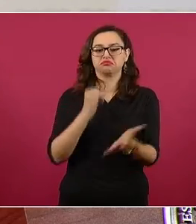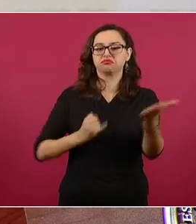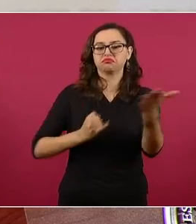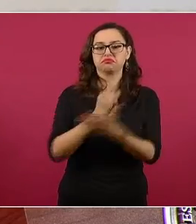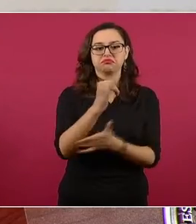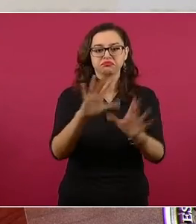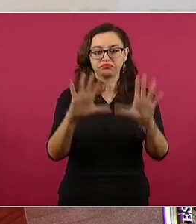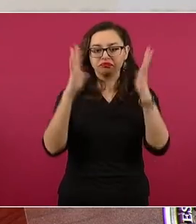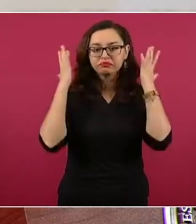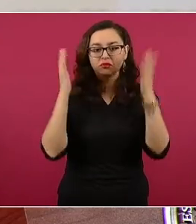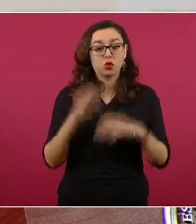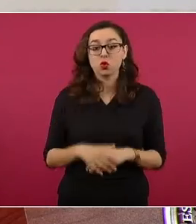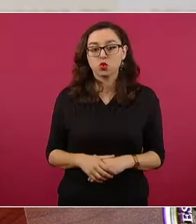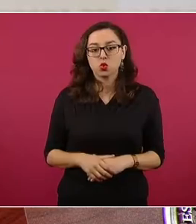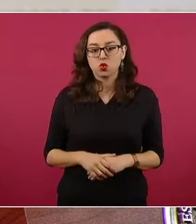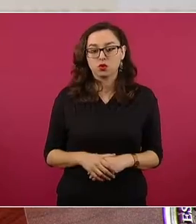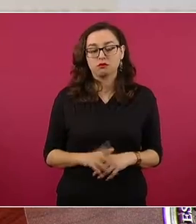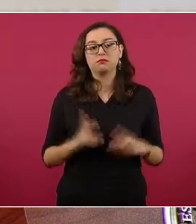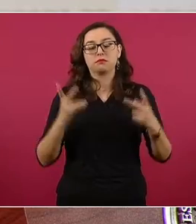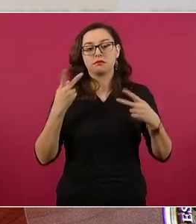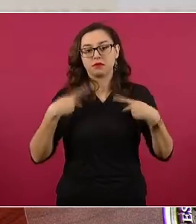de que sea